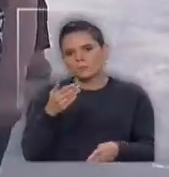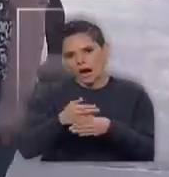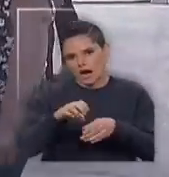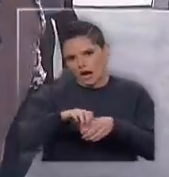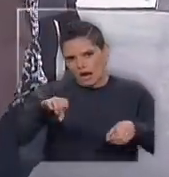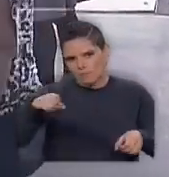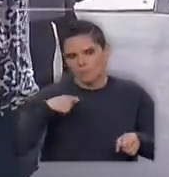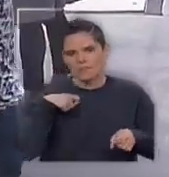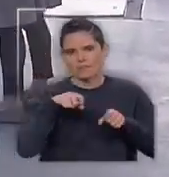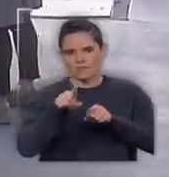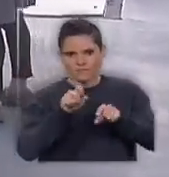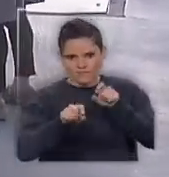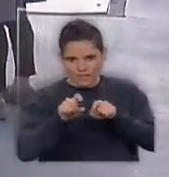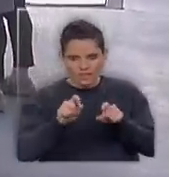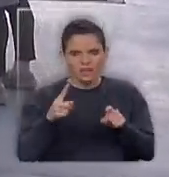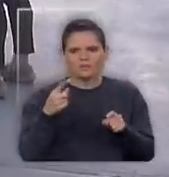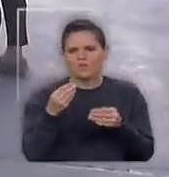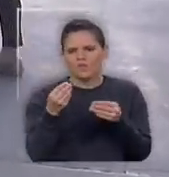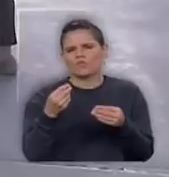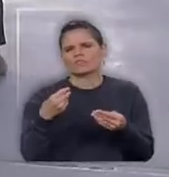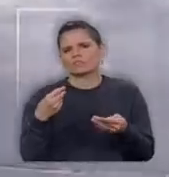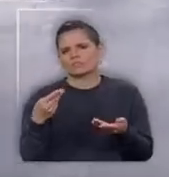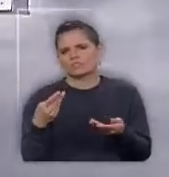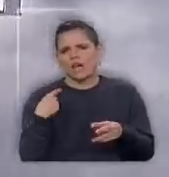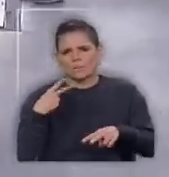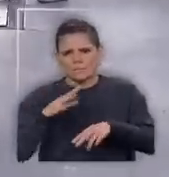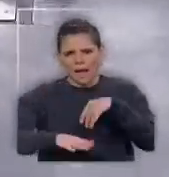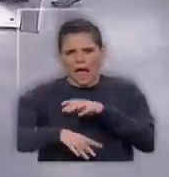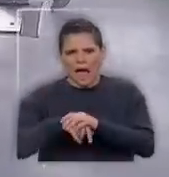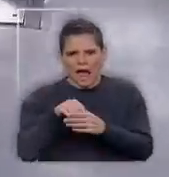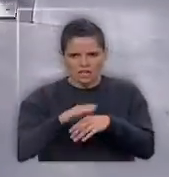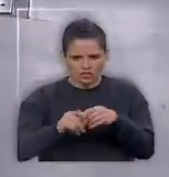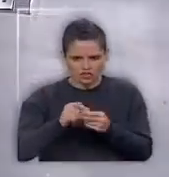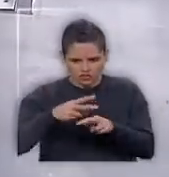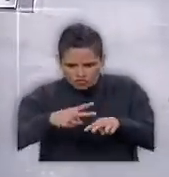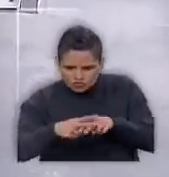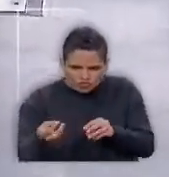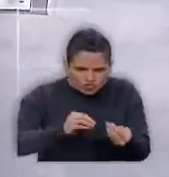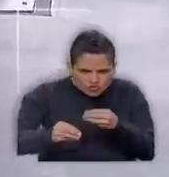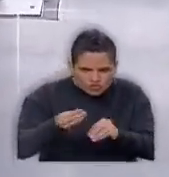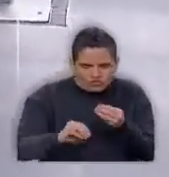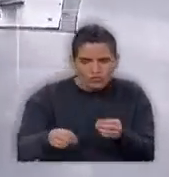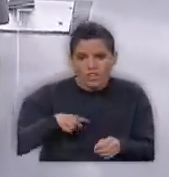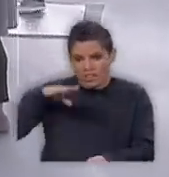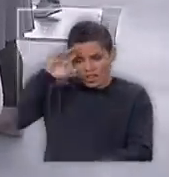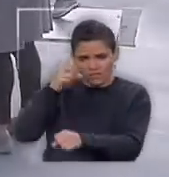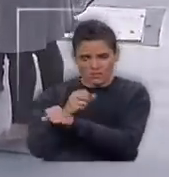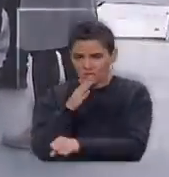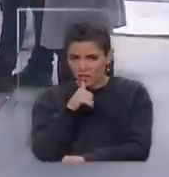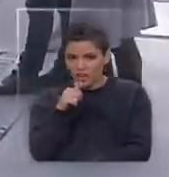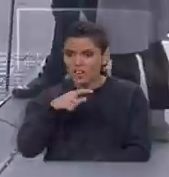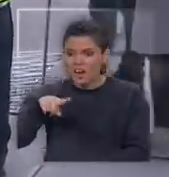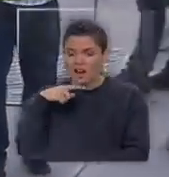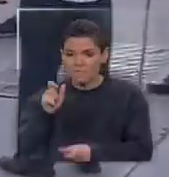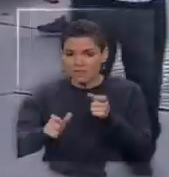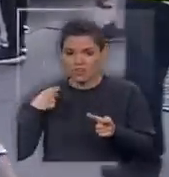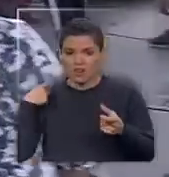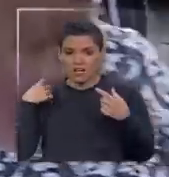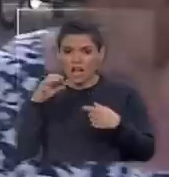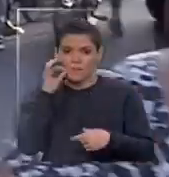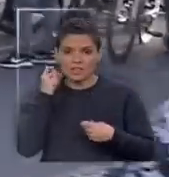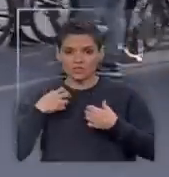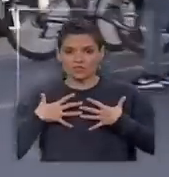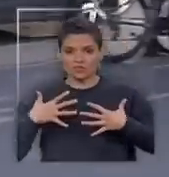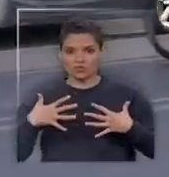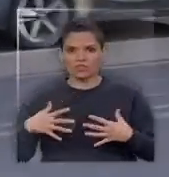armas de defensa bien artesanales. Aquí no hay carabineros, acá no hay ejército. Y ellos básicamente lo que defienden, no defienden porque no van a